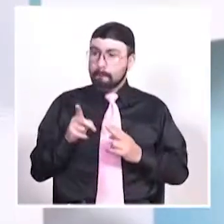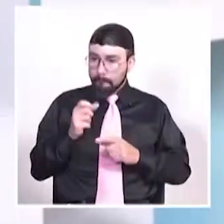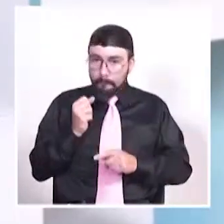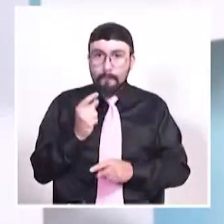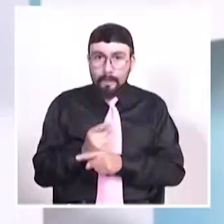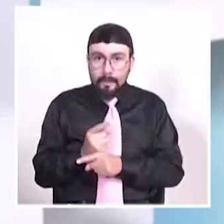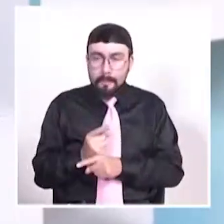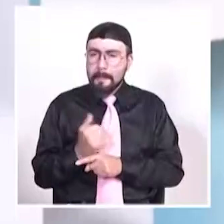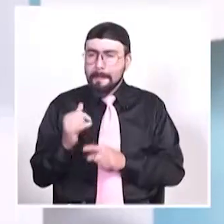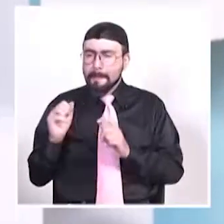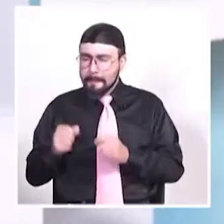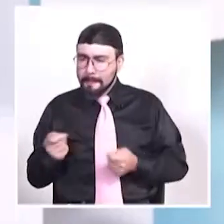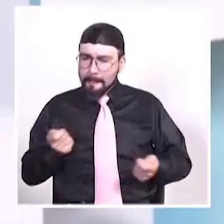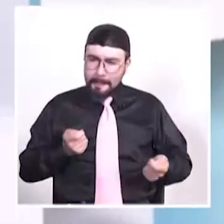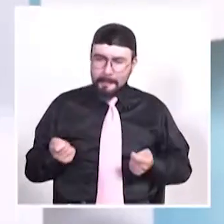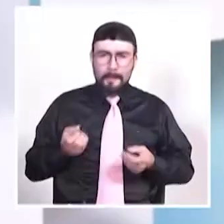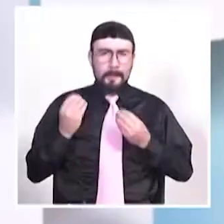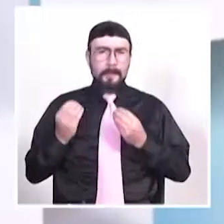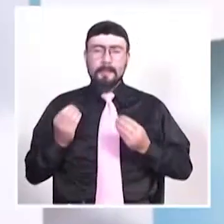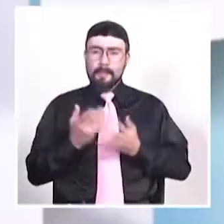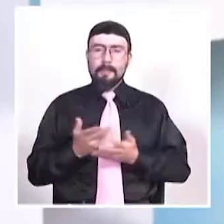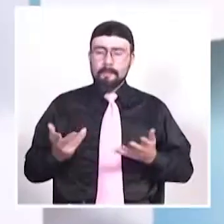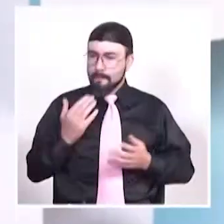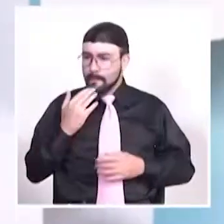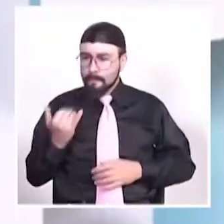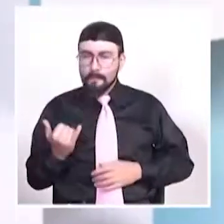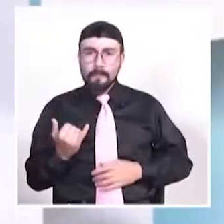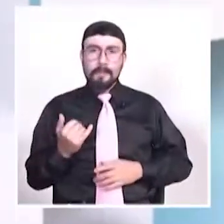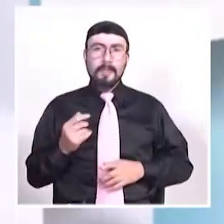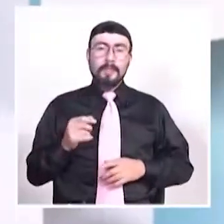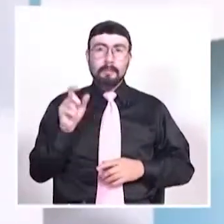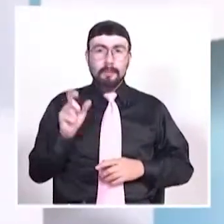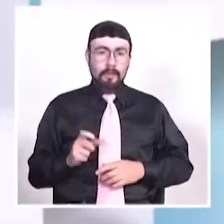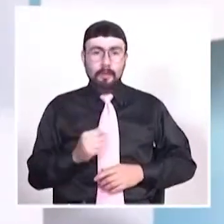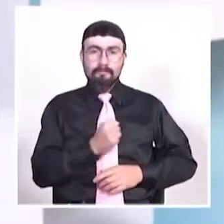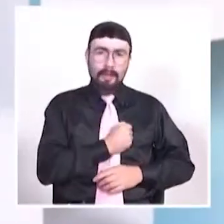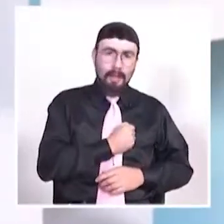pueden diagnosticar muchas cosas al paciente, entre esos las arritmias que preguntaba también